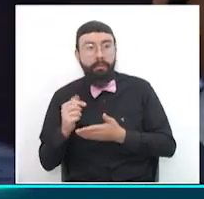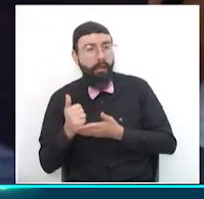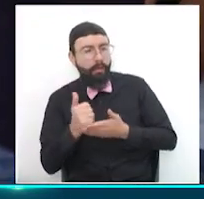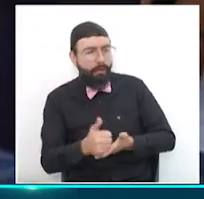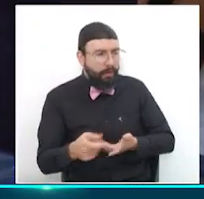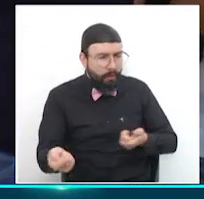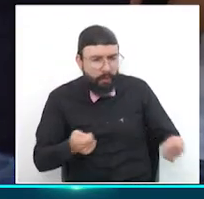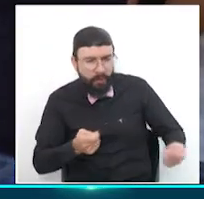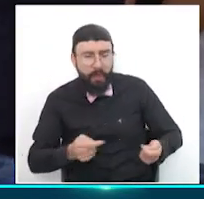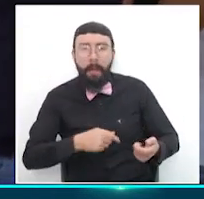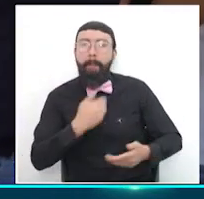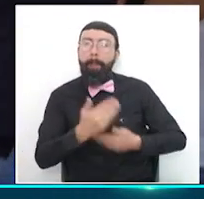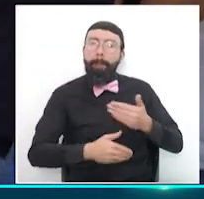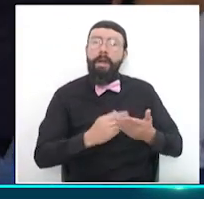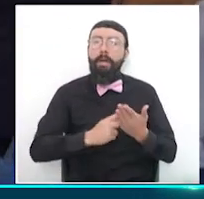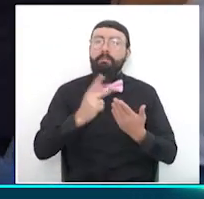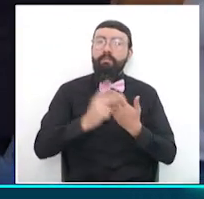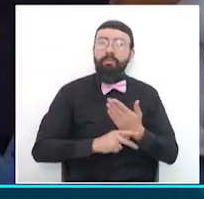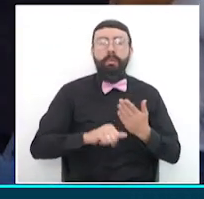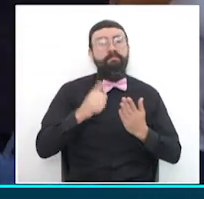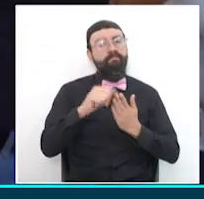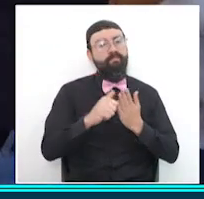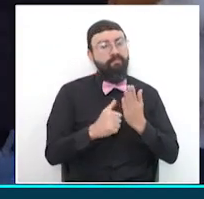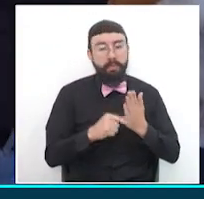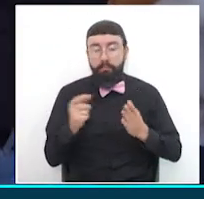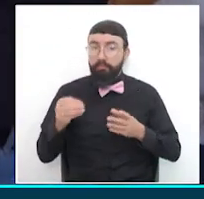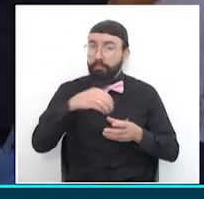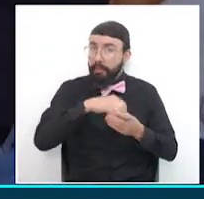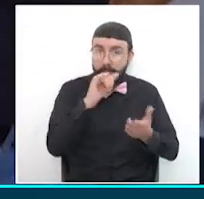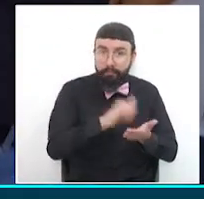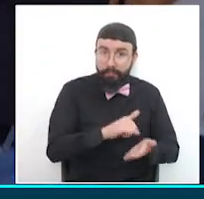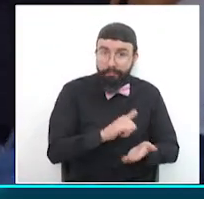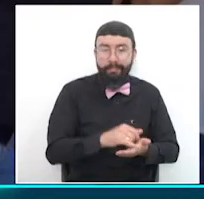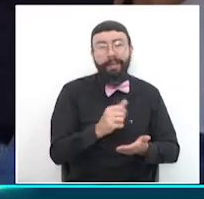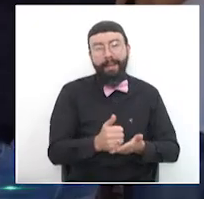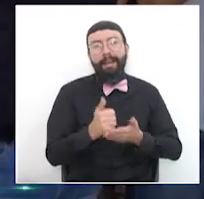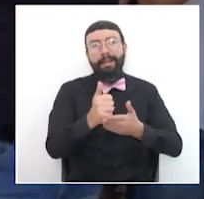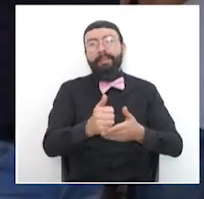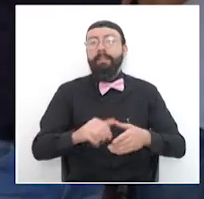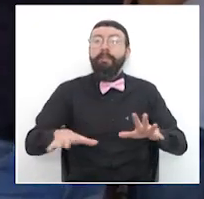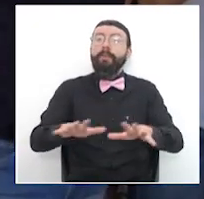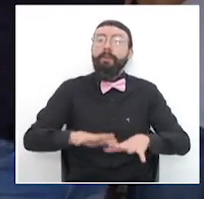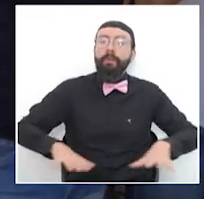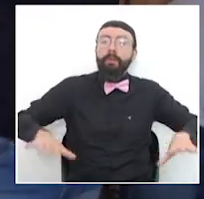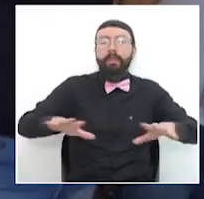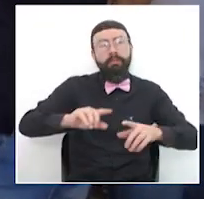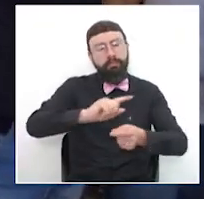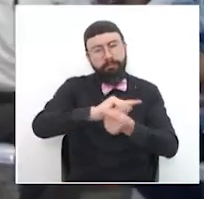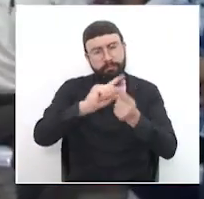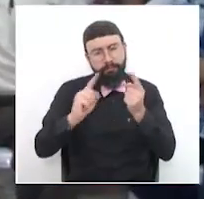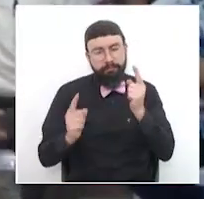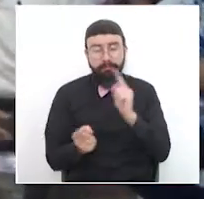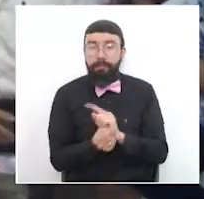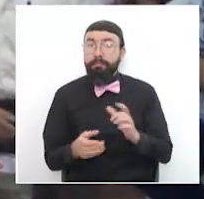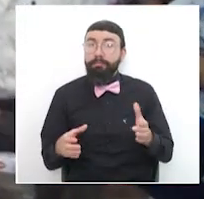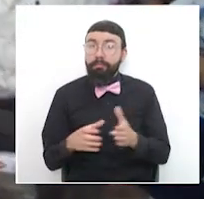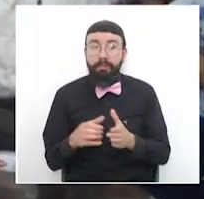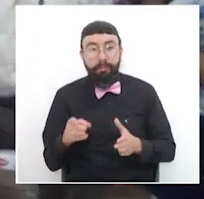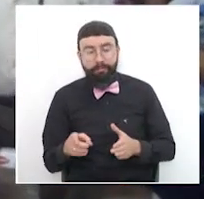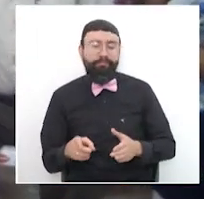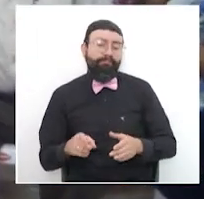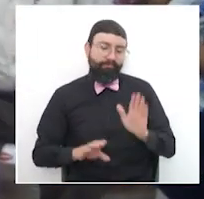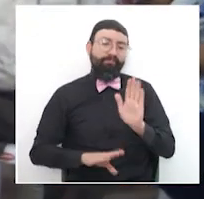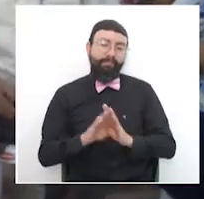en los programas y proyectos externos, que de igual manera ayuden al medio ambiente, que se convierta en el sistema nervioso de